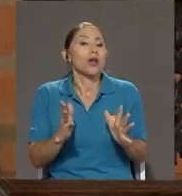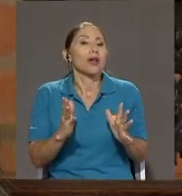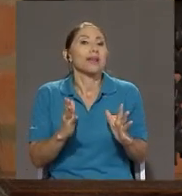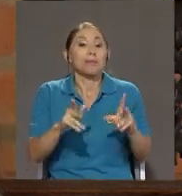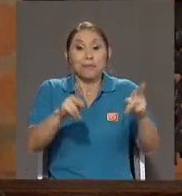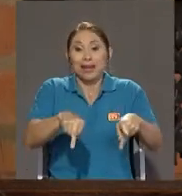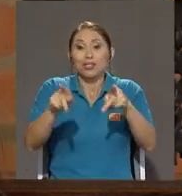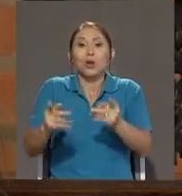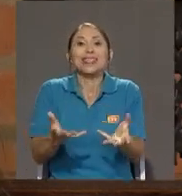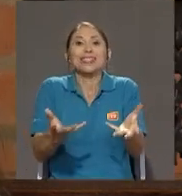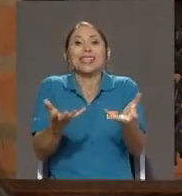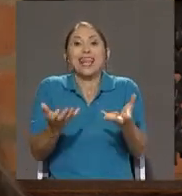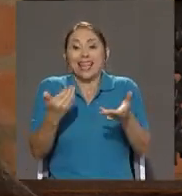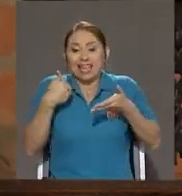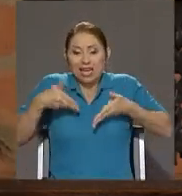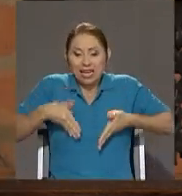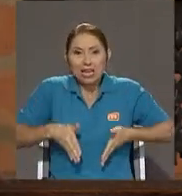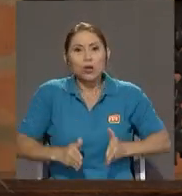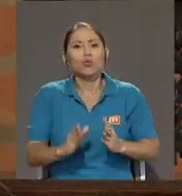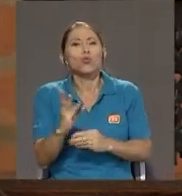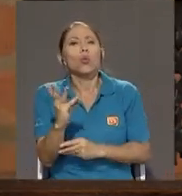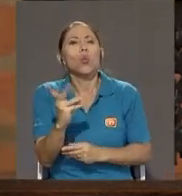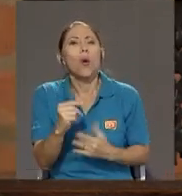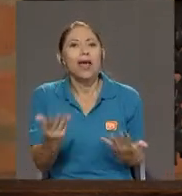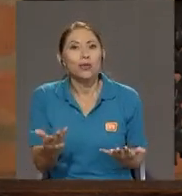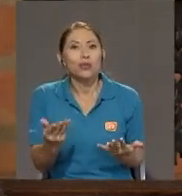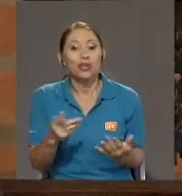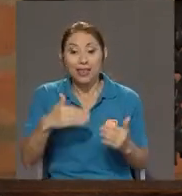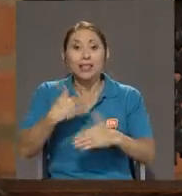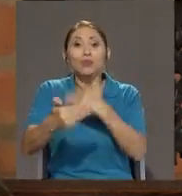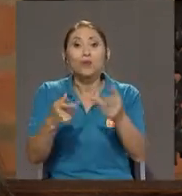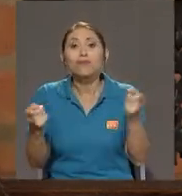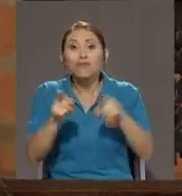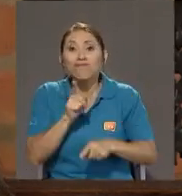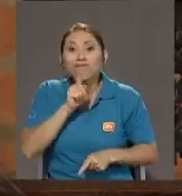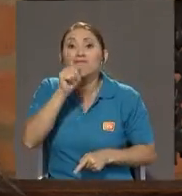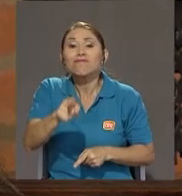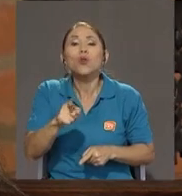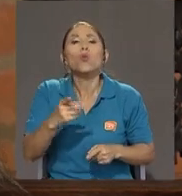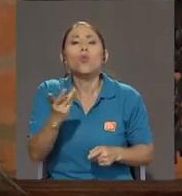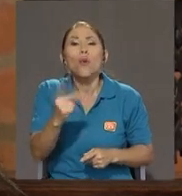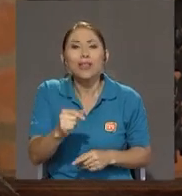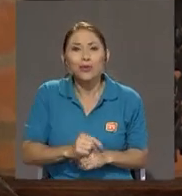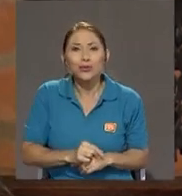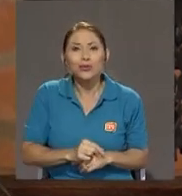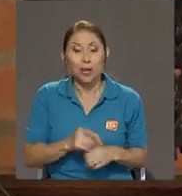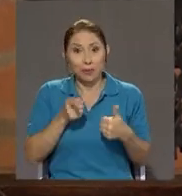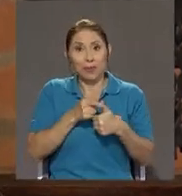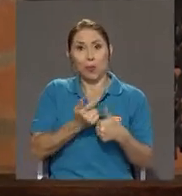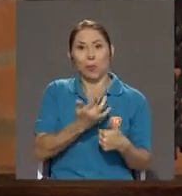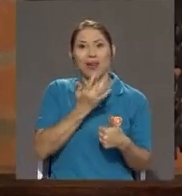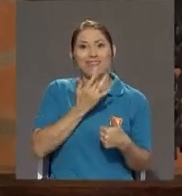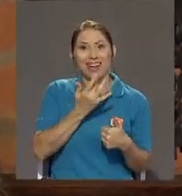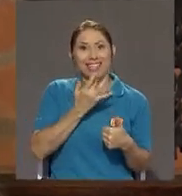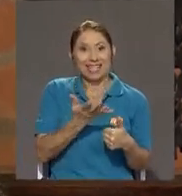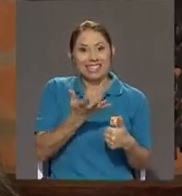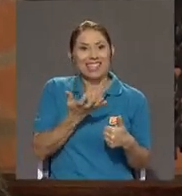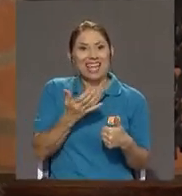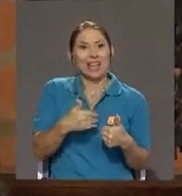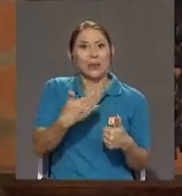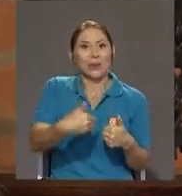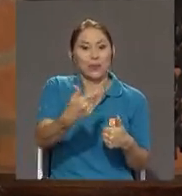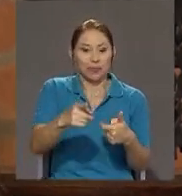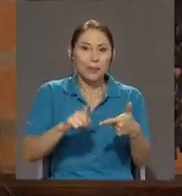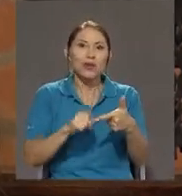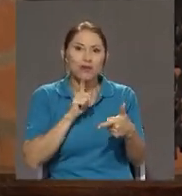personas quisieran tener por un lado y luego las que efectivamente tienen. Entonces, por un lado tenemos las preferencias y por otro lo que es la demanda